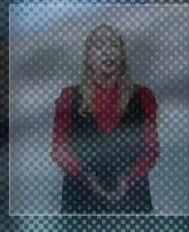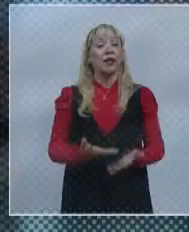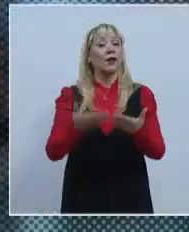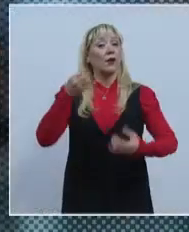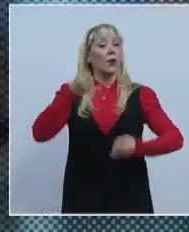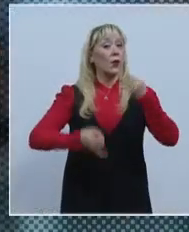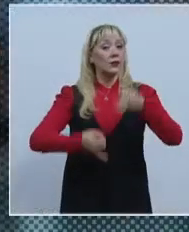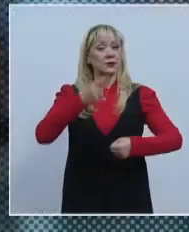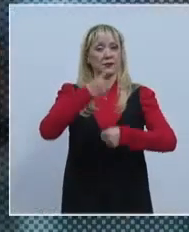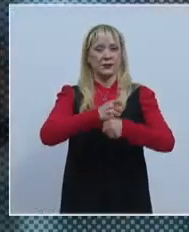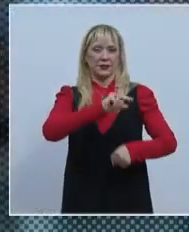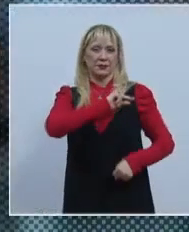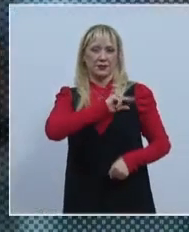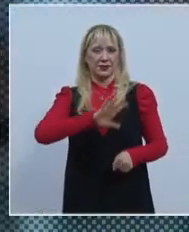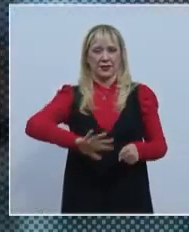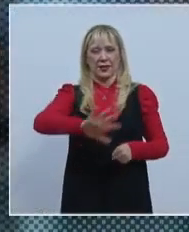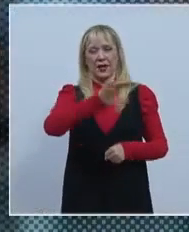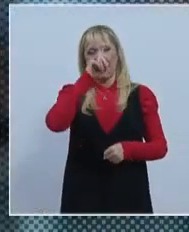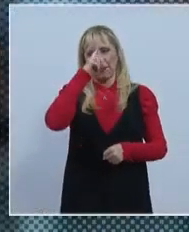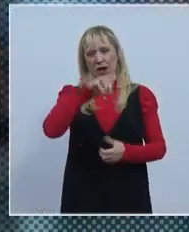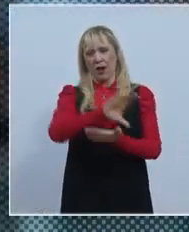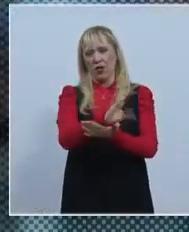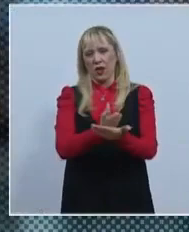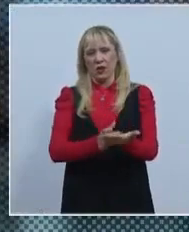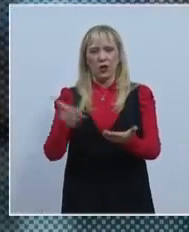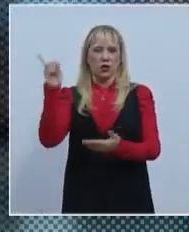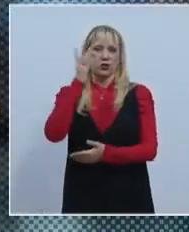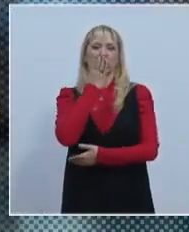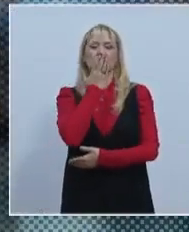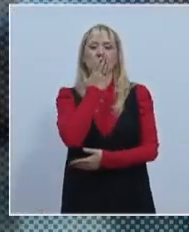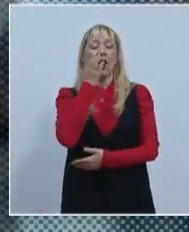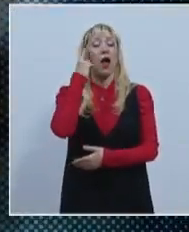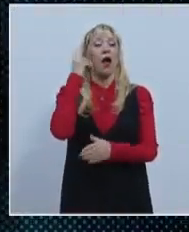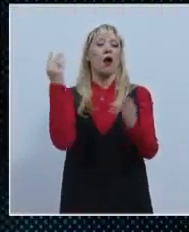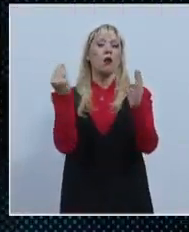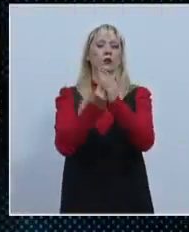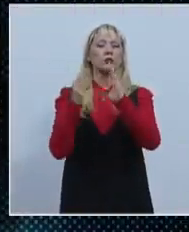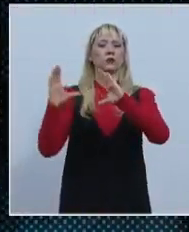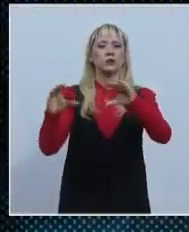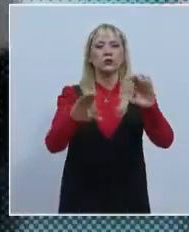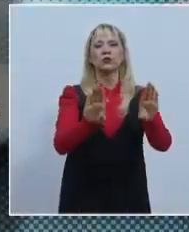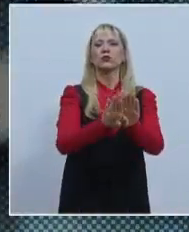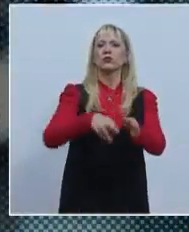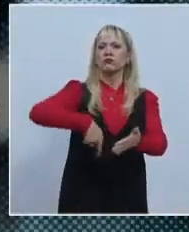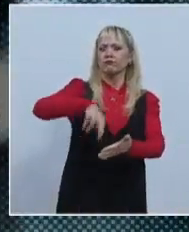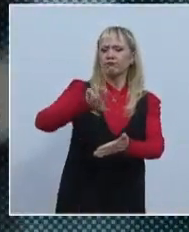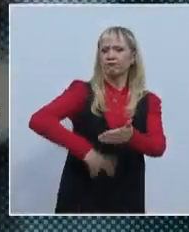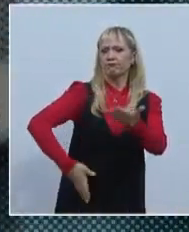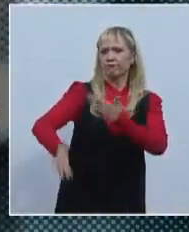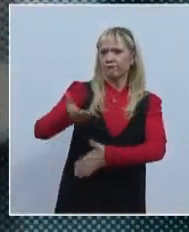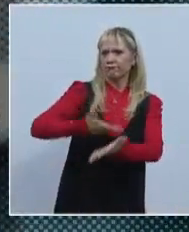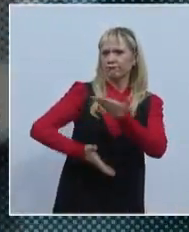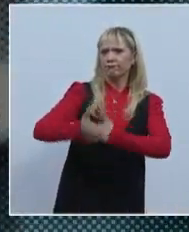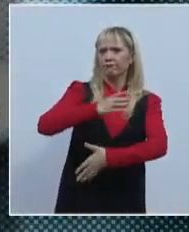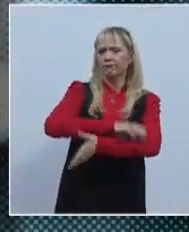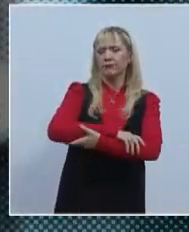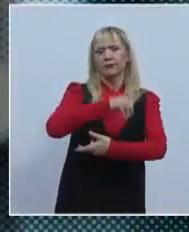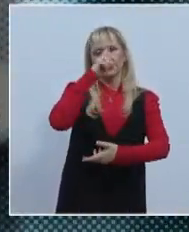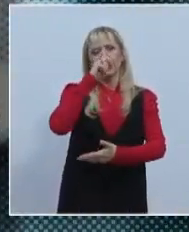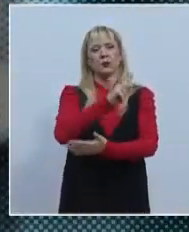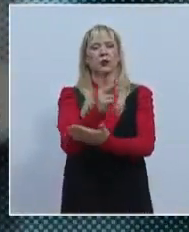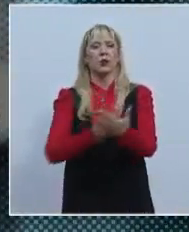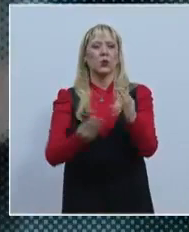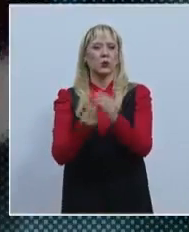Jueces de primera instancia en materia mercantil de Sonora impartieron un curso sobre convenios en este tema, como parte del programa de